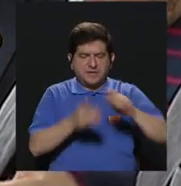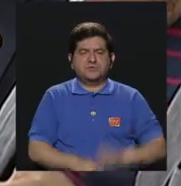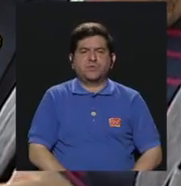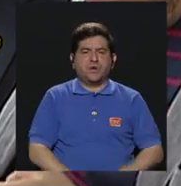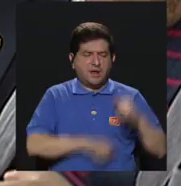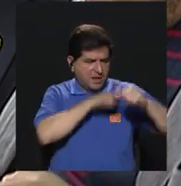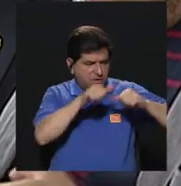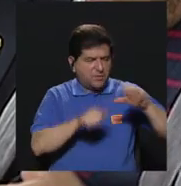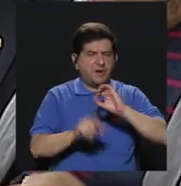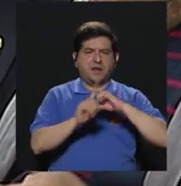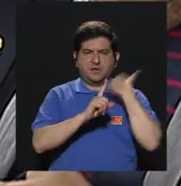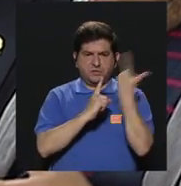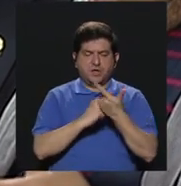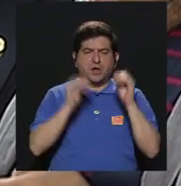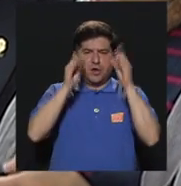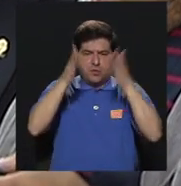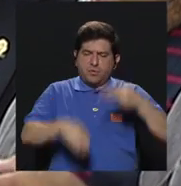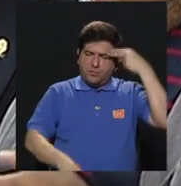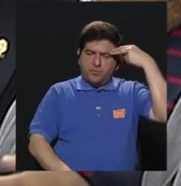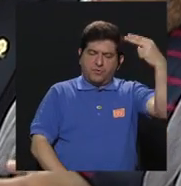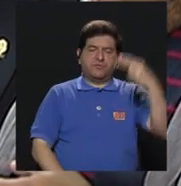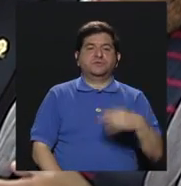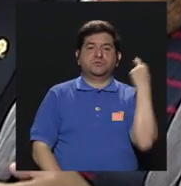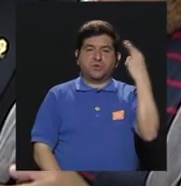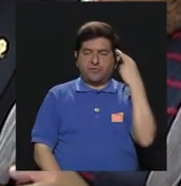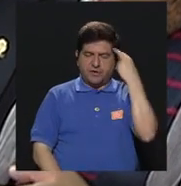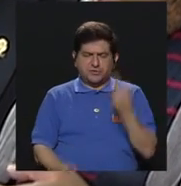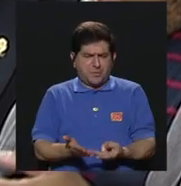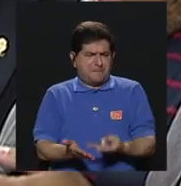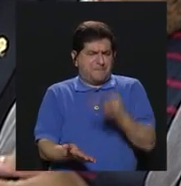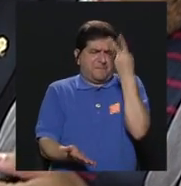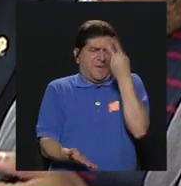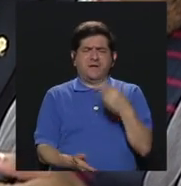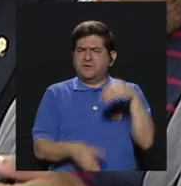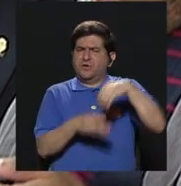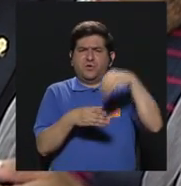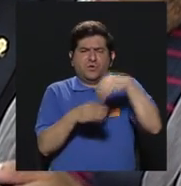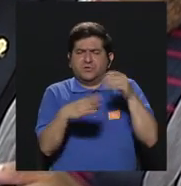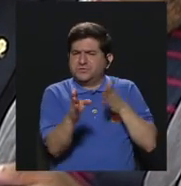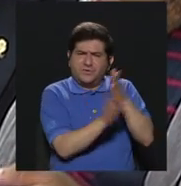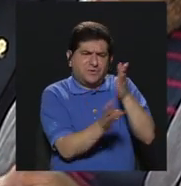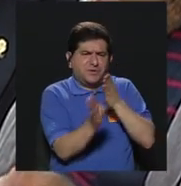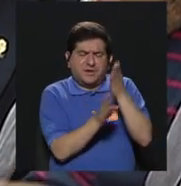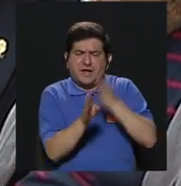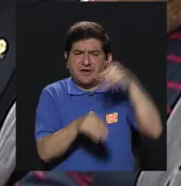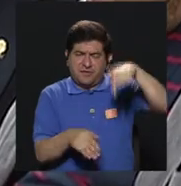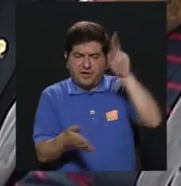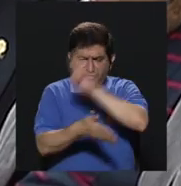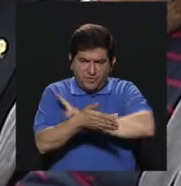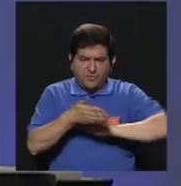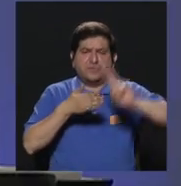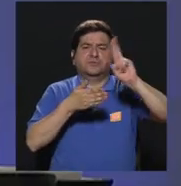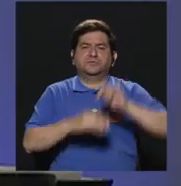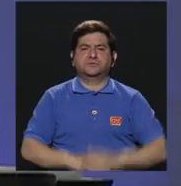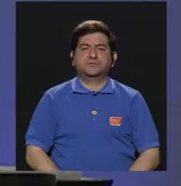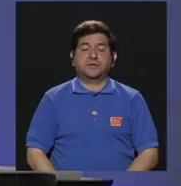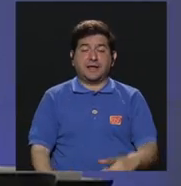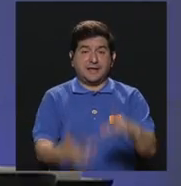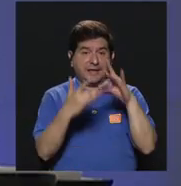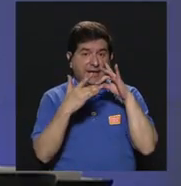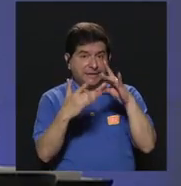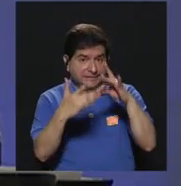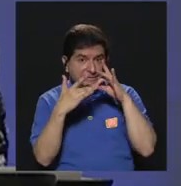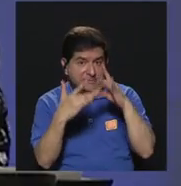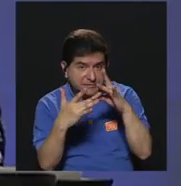como profesor emérito, dado sus invaluables aportes y trayectoria a la Universidad de Costa Rica,